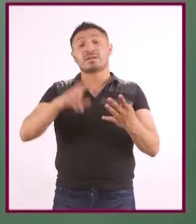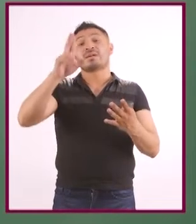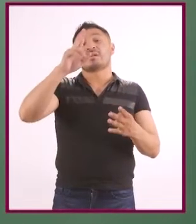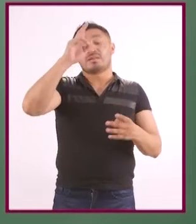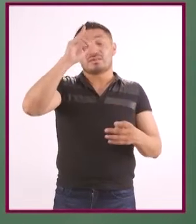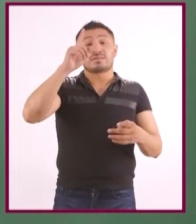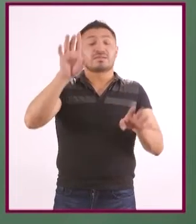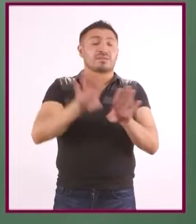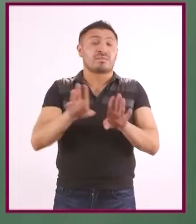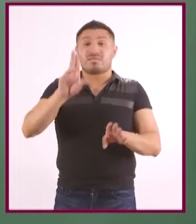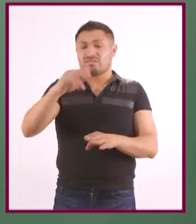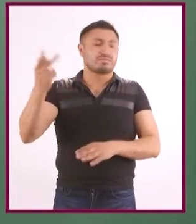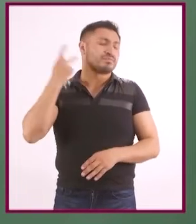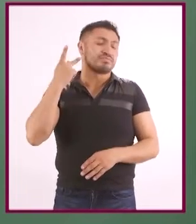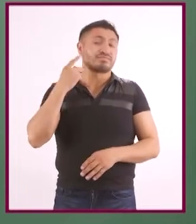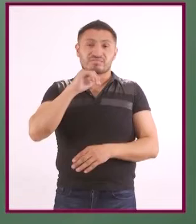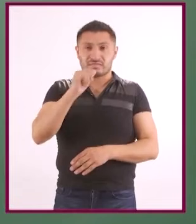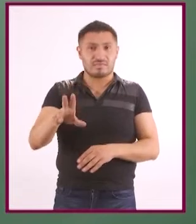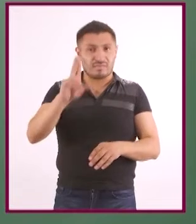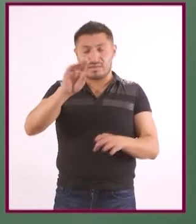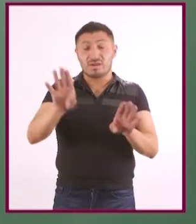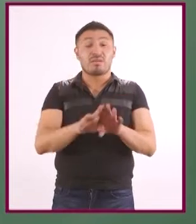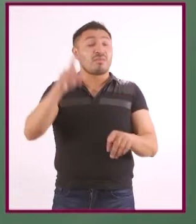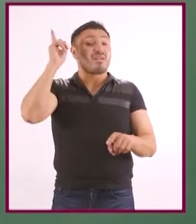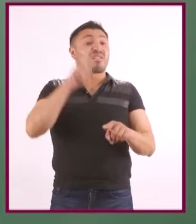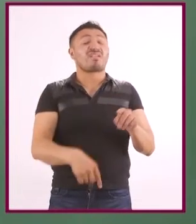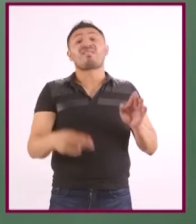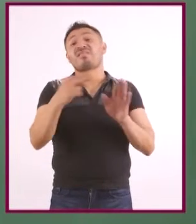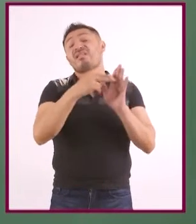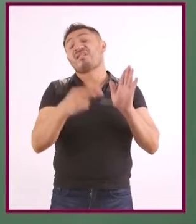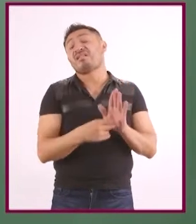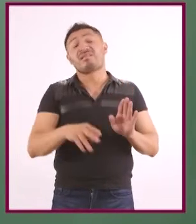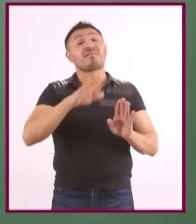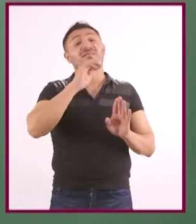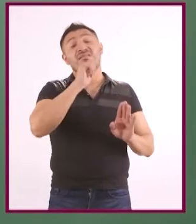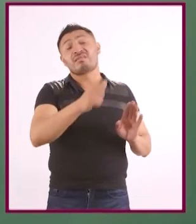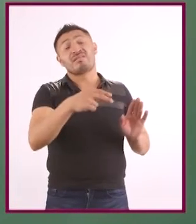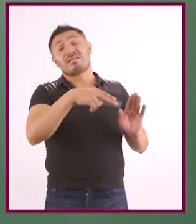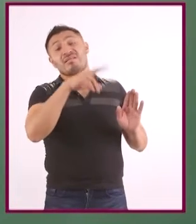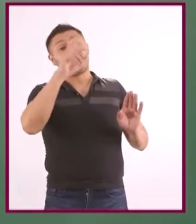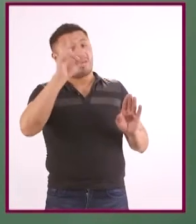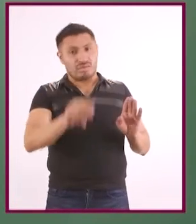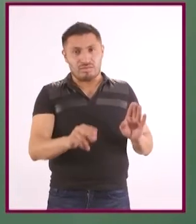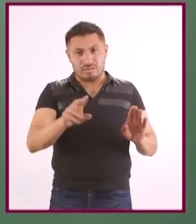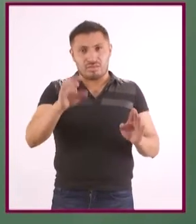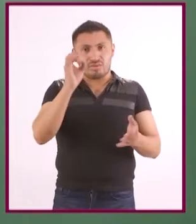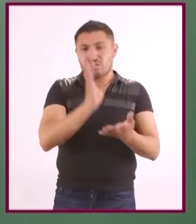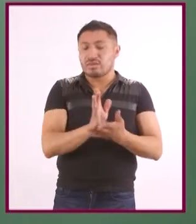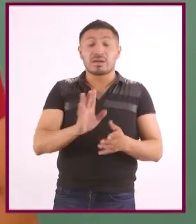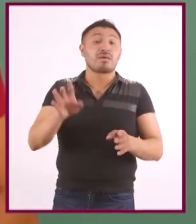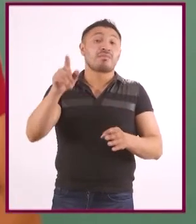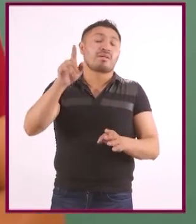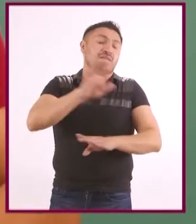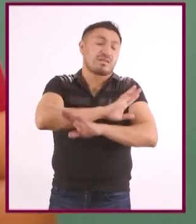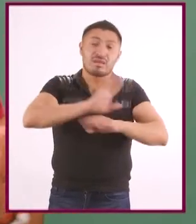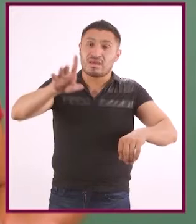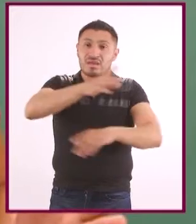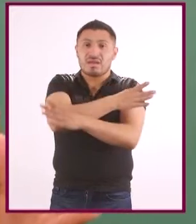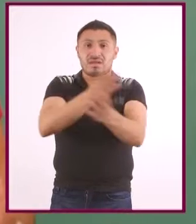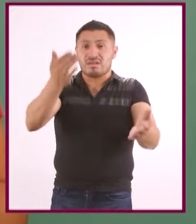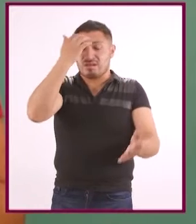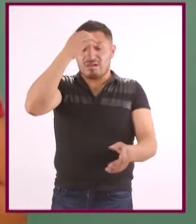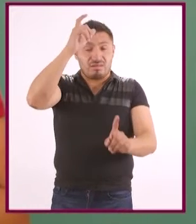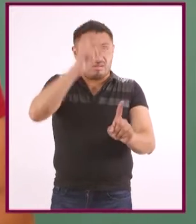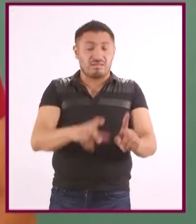una acción política, no pretende eliminar la norma rechazada, sino simplemente ser excusado de su cumplimiento. Las autoridades